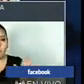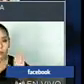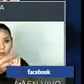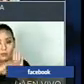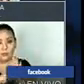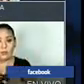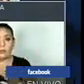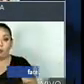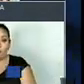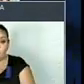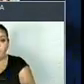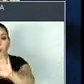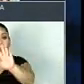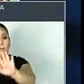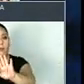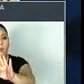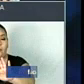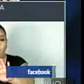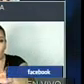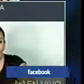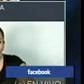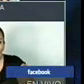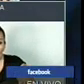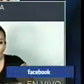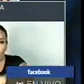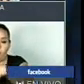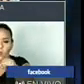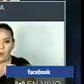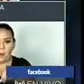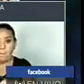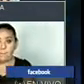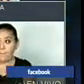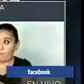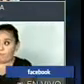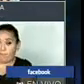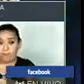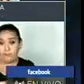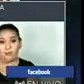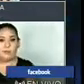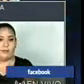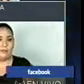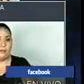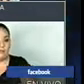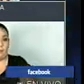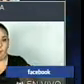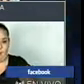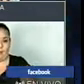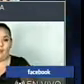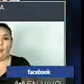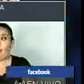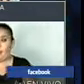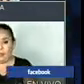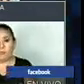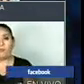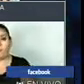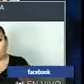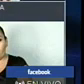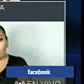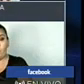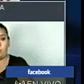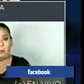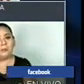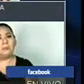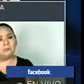389 millones de dólares, esto mediante un crédito del Fondo Monetario Internacional que ya fue aprobado la semana